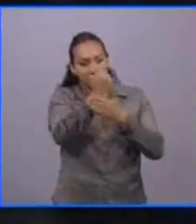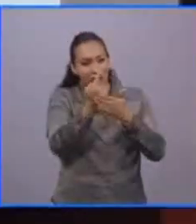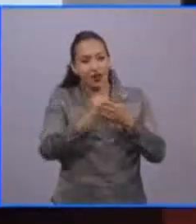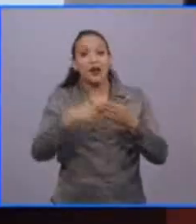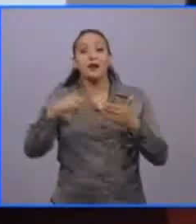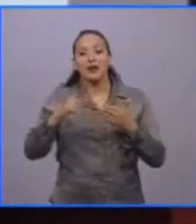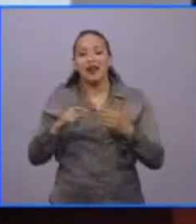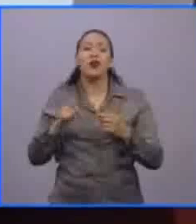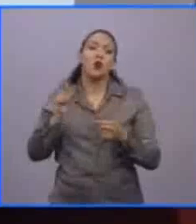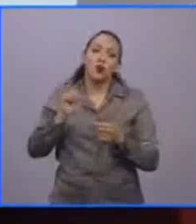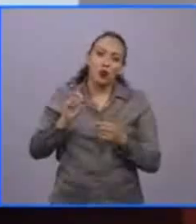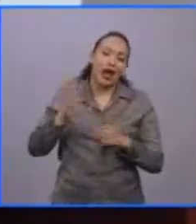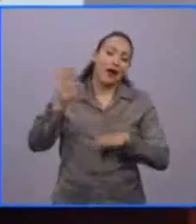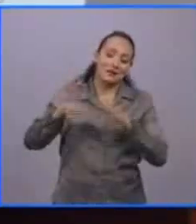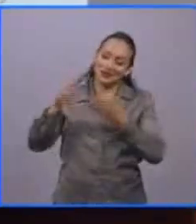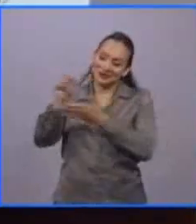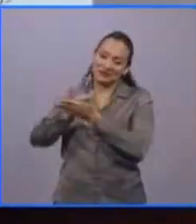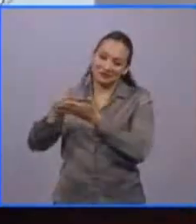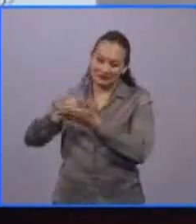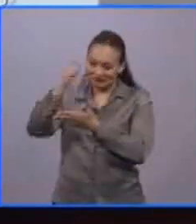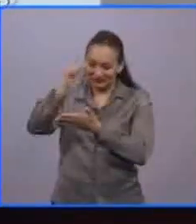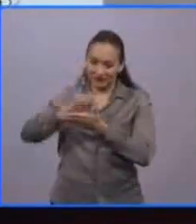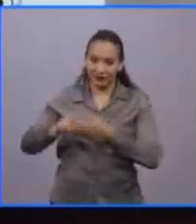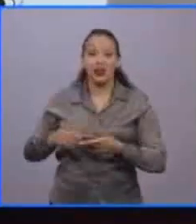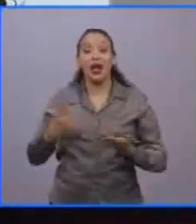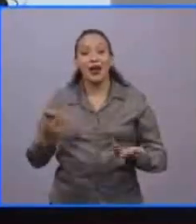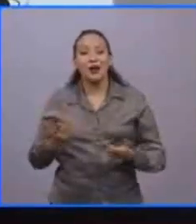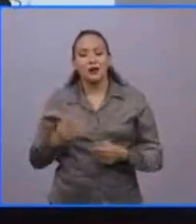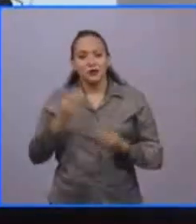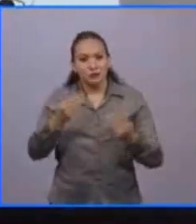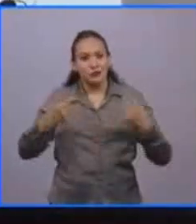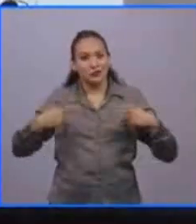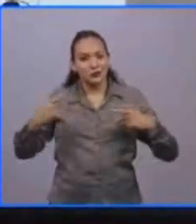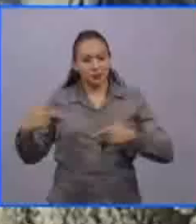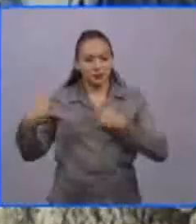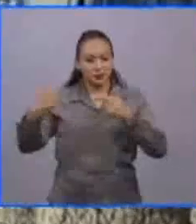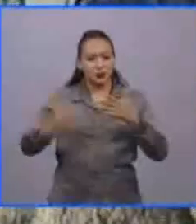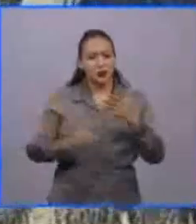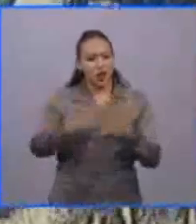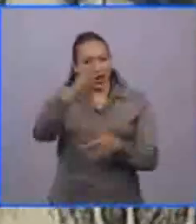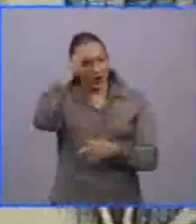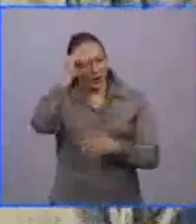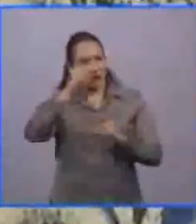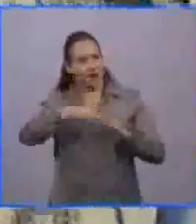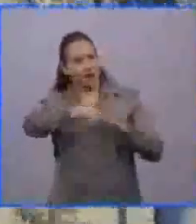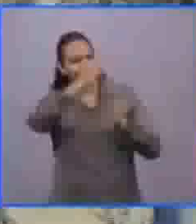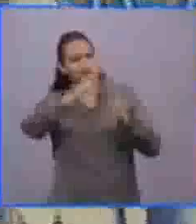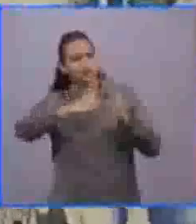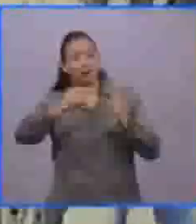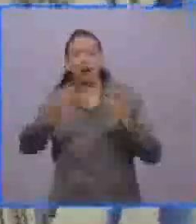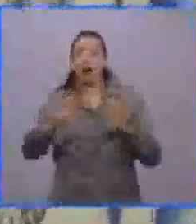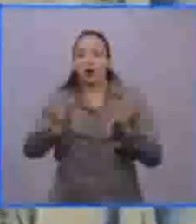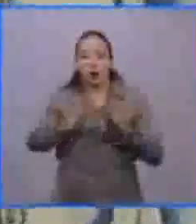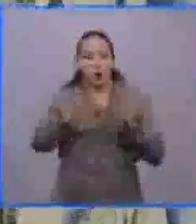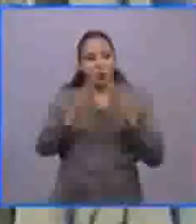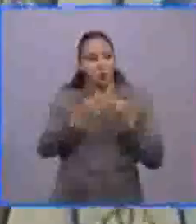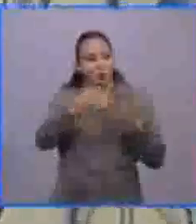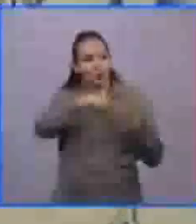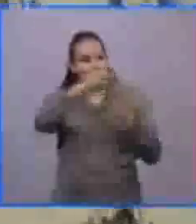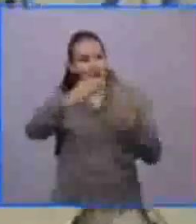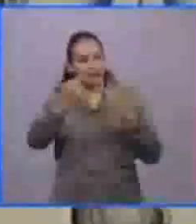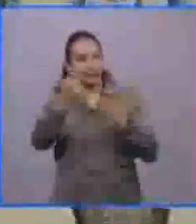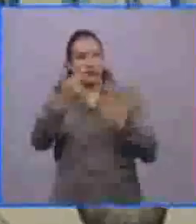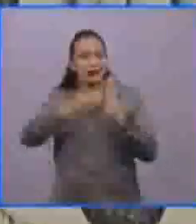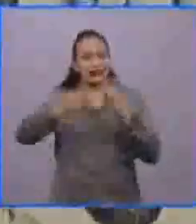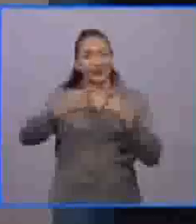cuando no escribía. Familiares destacaron cómo su obra sigue inspirando a nuevas generaciones y su capacidad para explorar